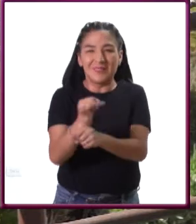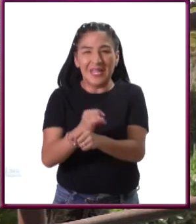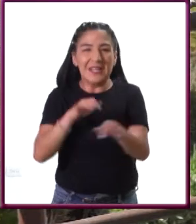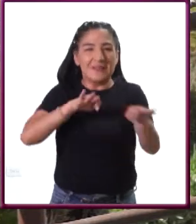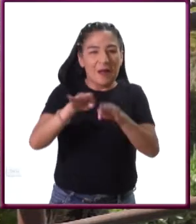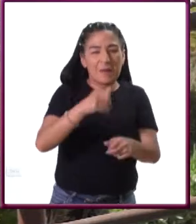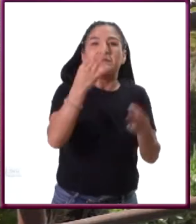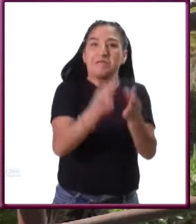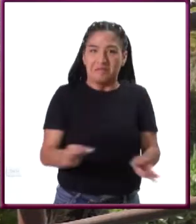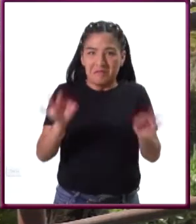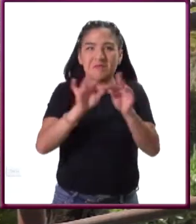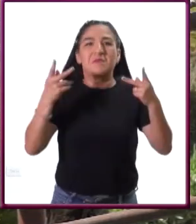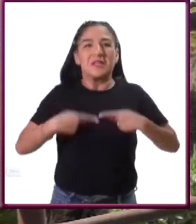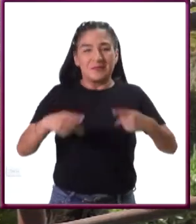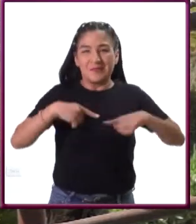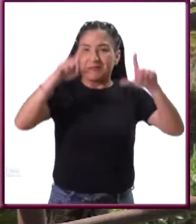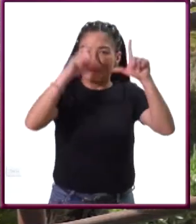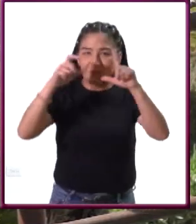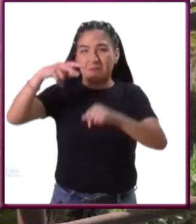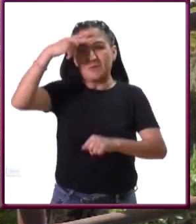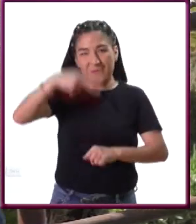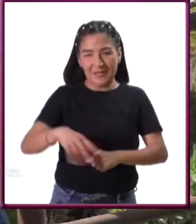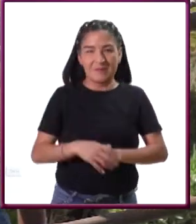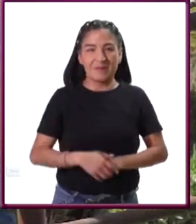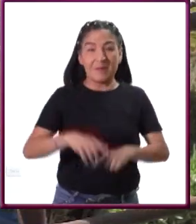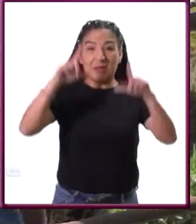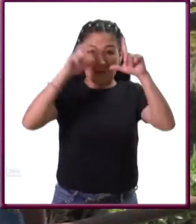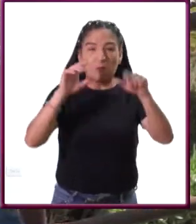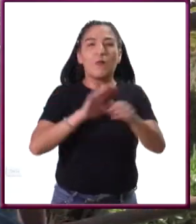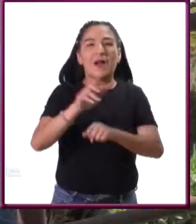fotógrafos mexicanos. El fotógrafo es Juan Guzmán